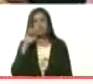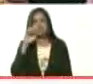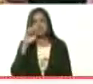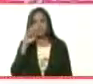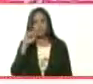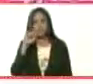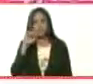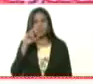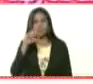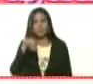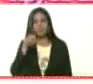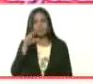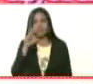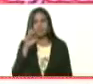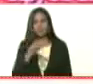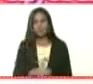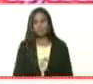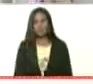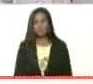Franklin Rondón,